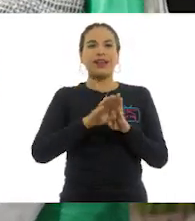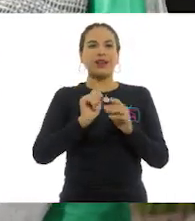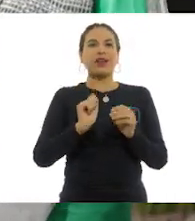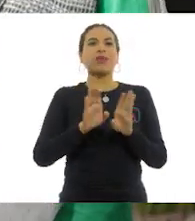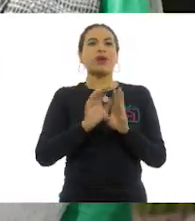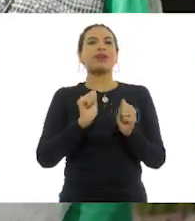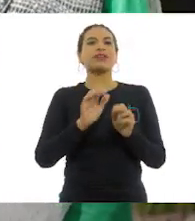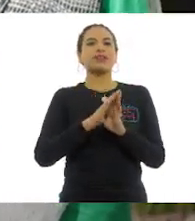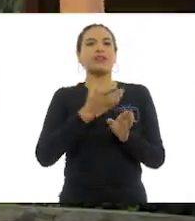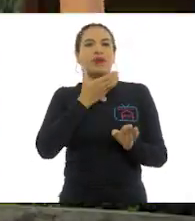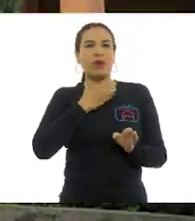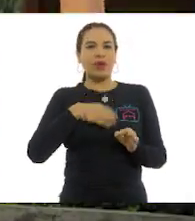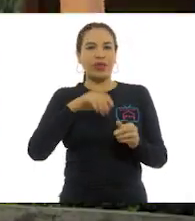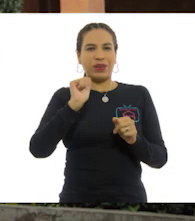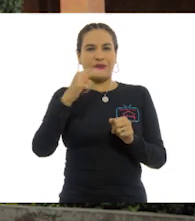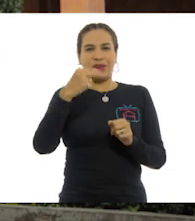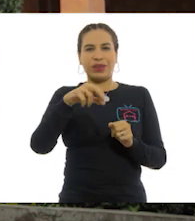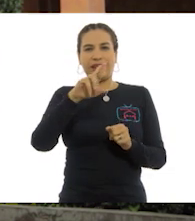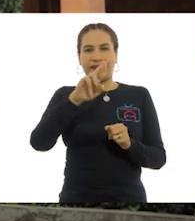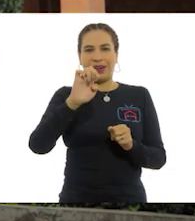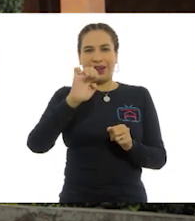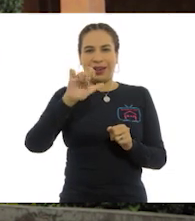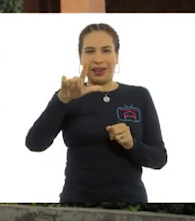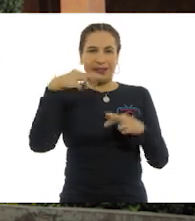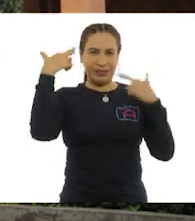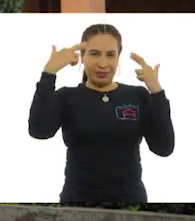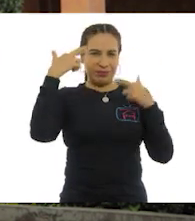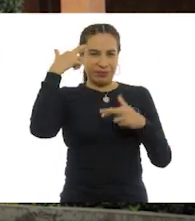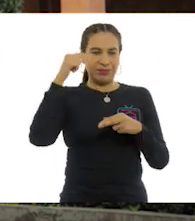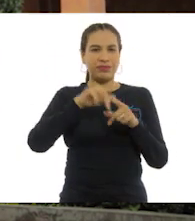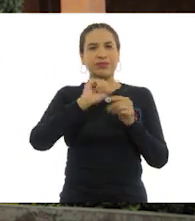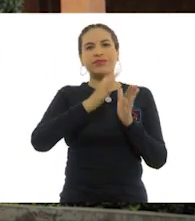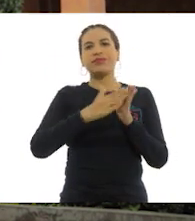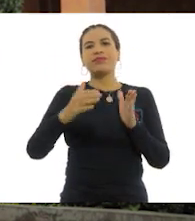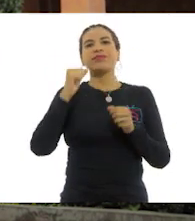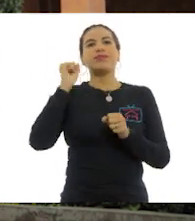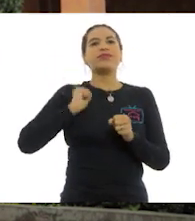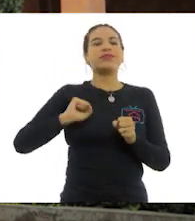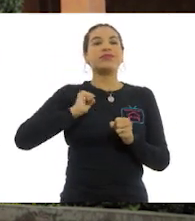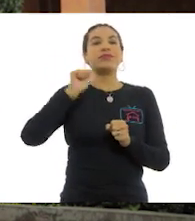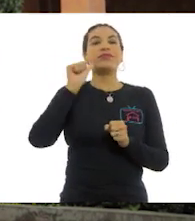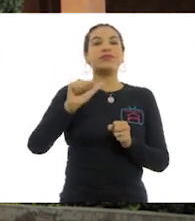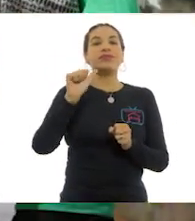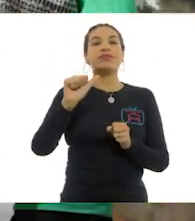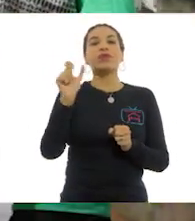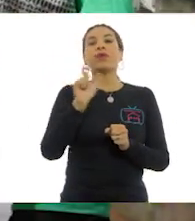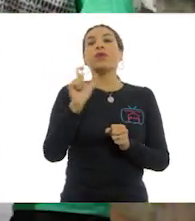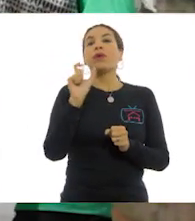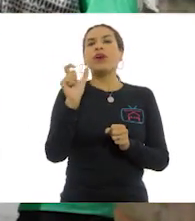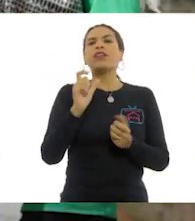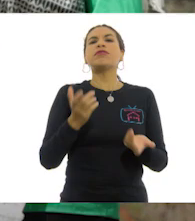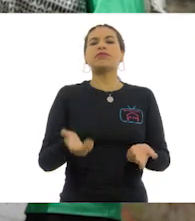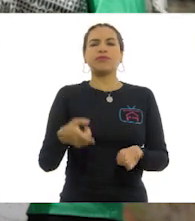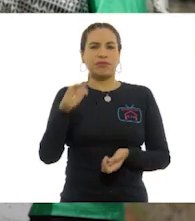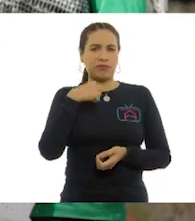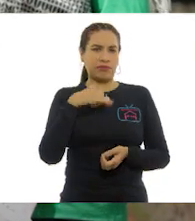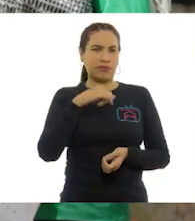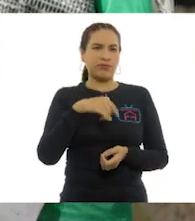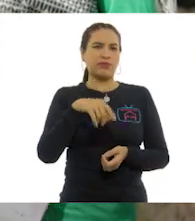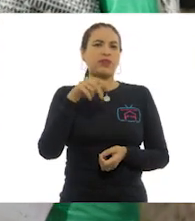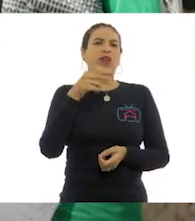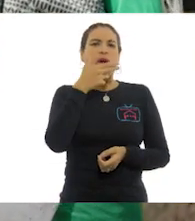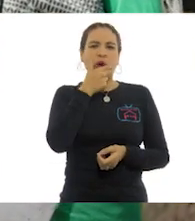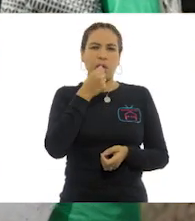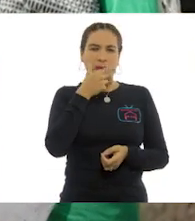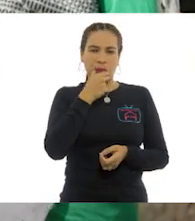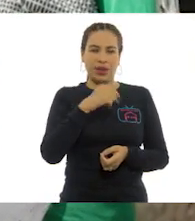real. Pasados los mediados del siglo XVI, cuando entonces Johann Vázquez o